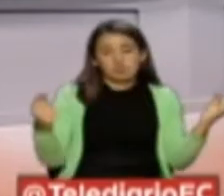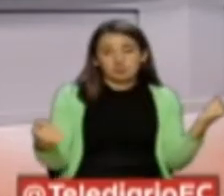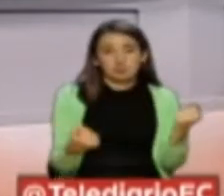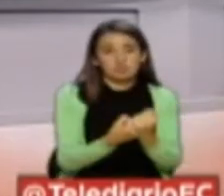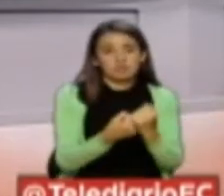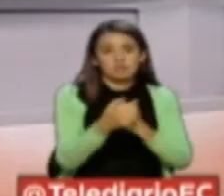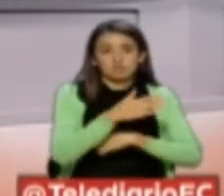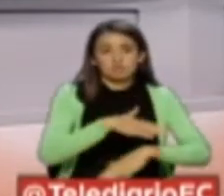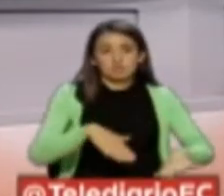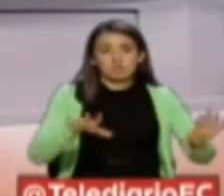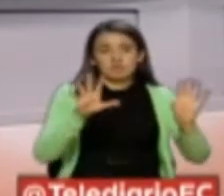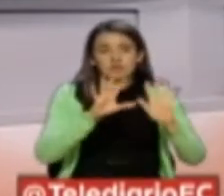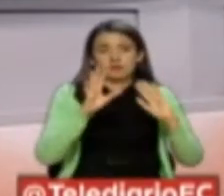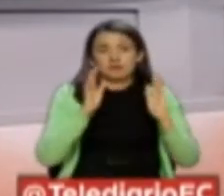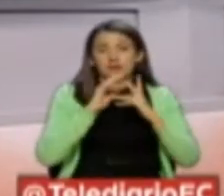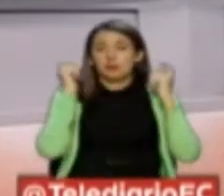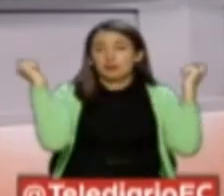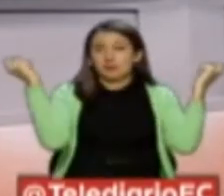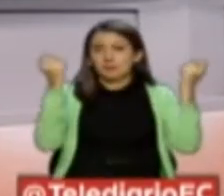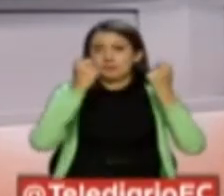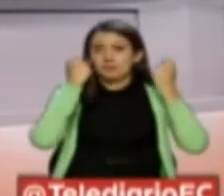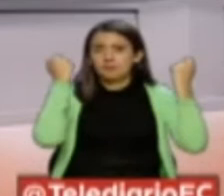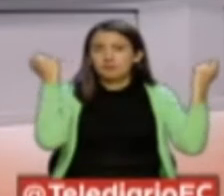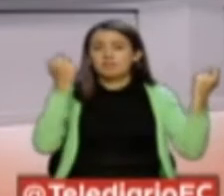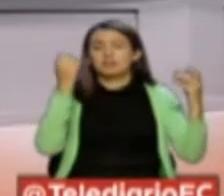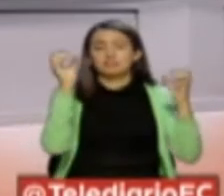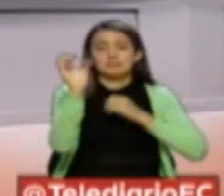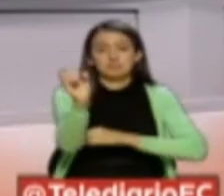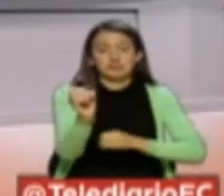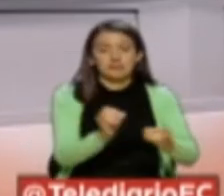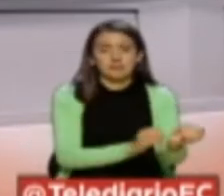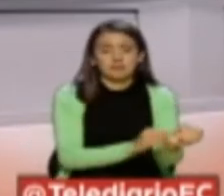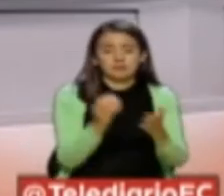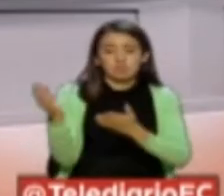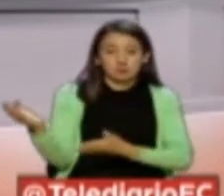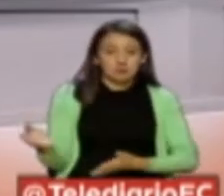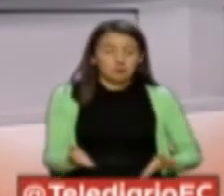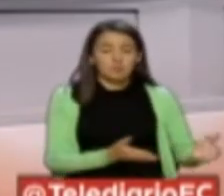claro, entre todos. Claro, para fiestas de oficina, cuando se